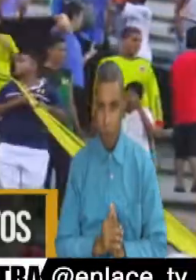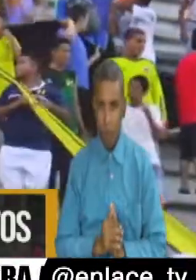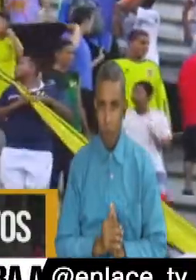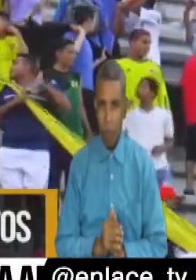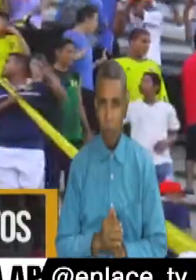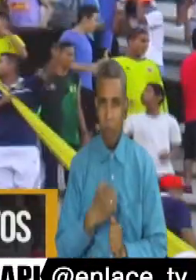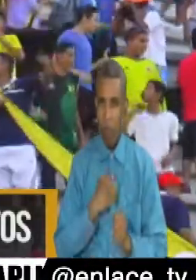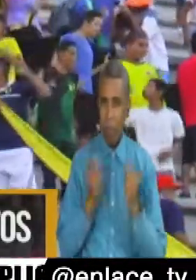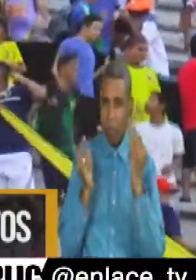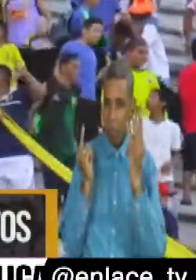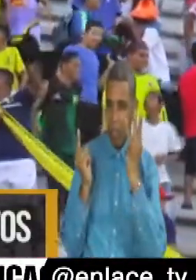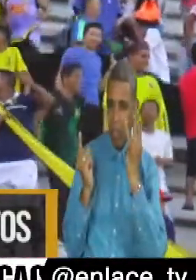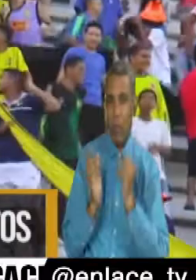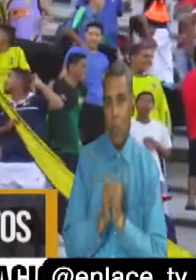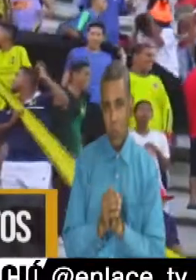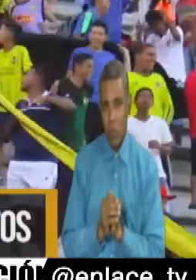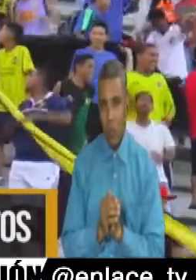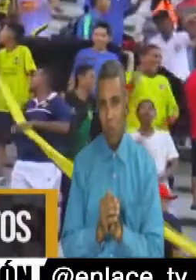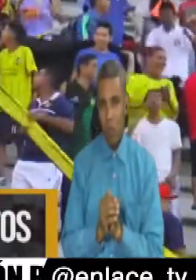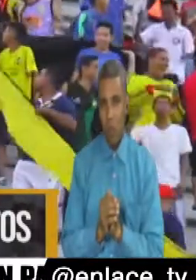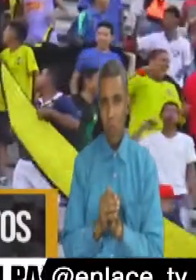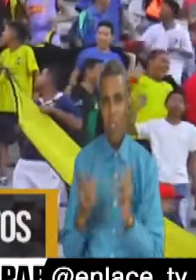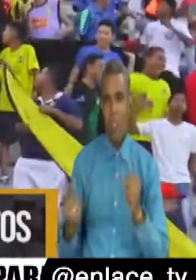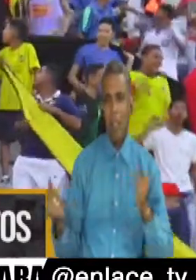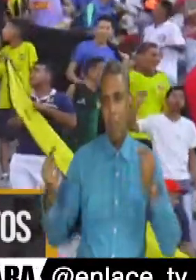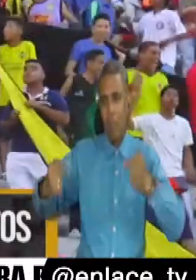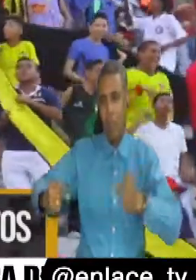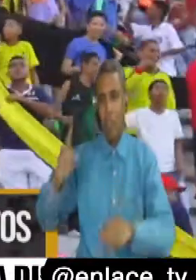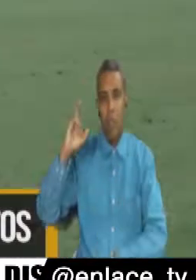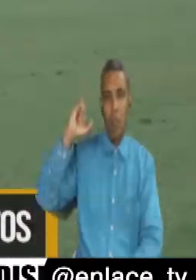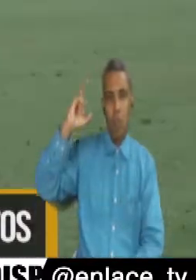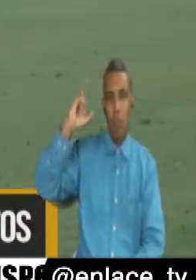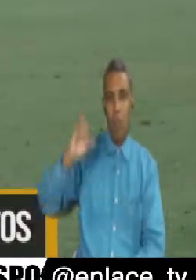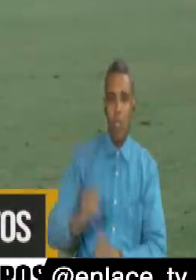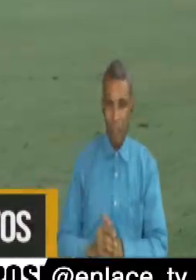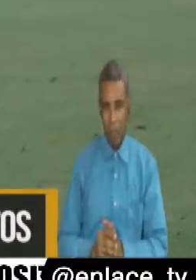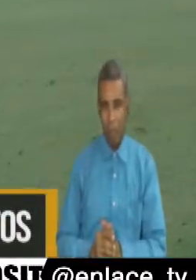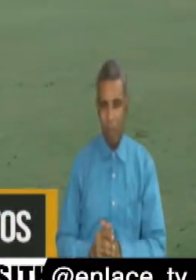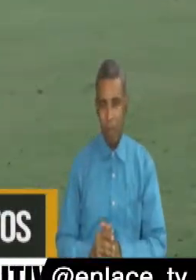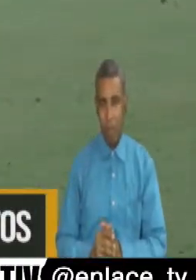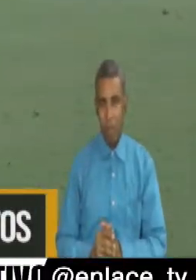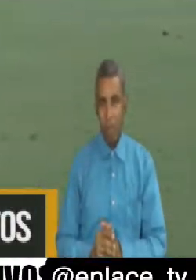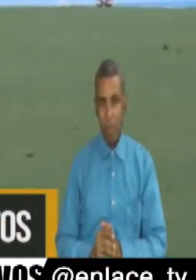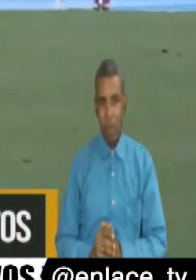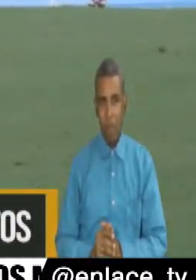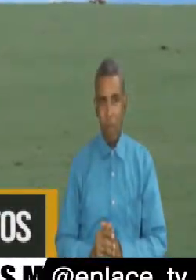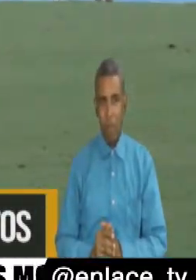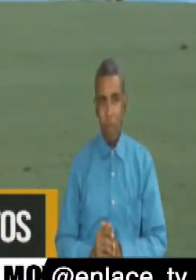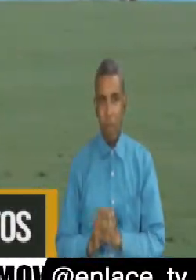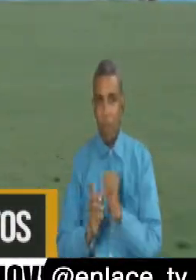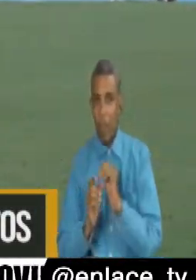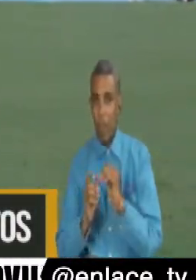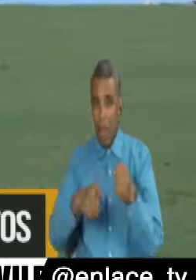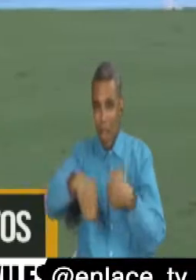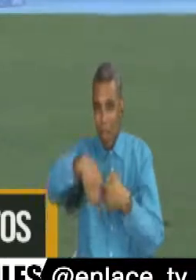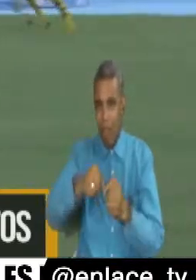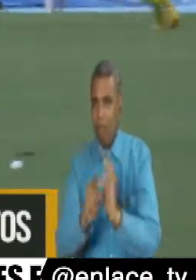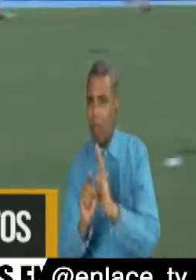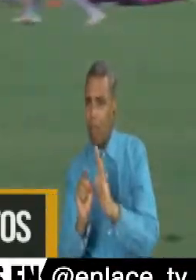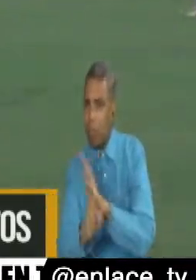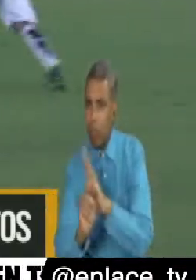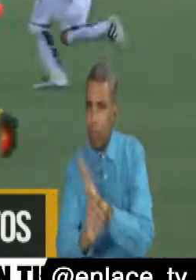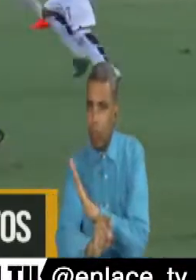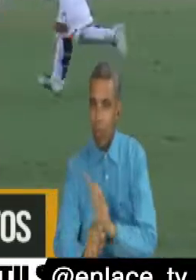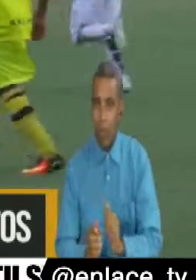derrotó 3-1 a los Amigos de la Pecosa en condición de local, quedándose con los 3 puntos. Los goles por parte del equipo petrolero